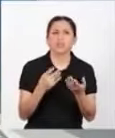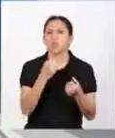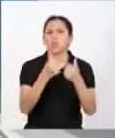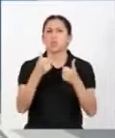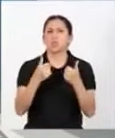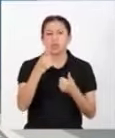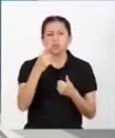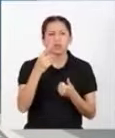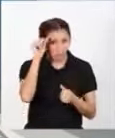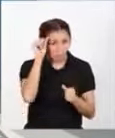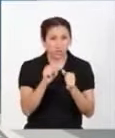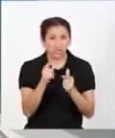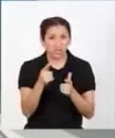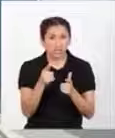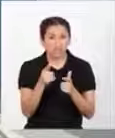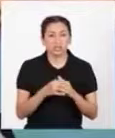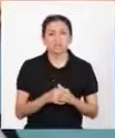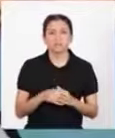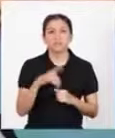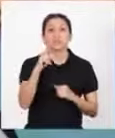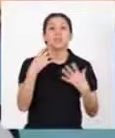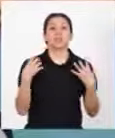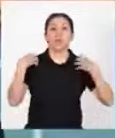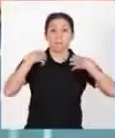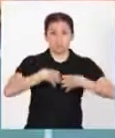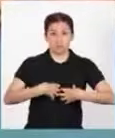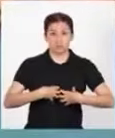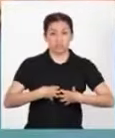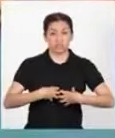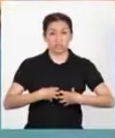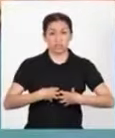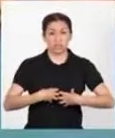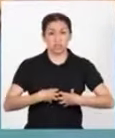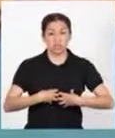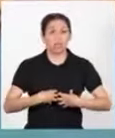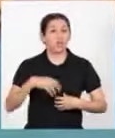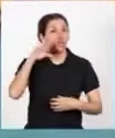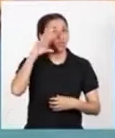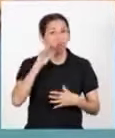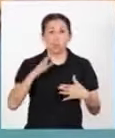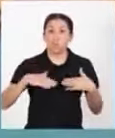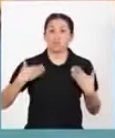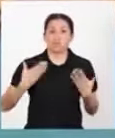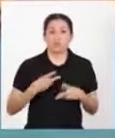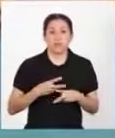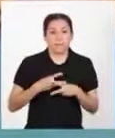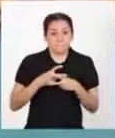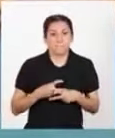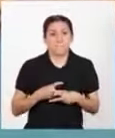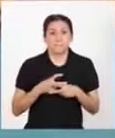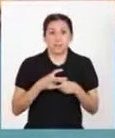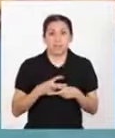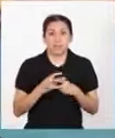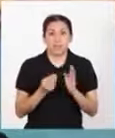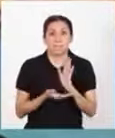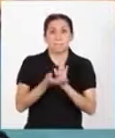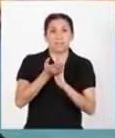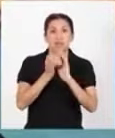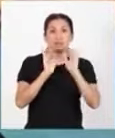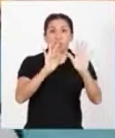sí! ¿Qué cosa fue? Que la mochila no debe pesar